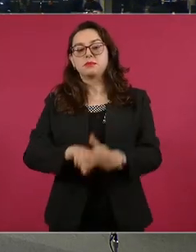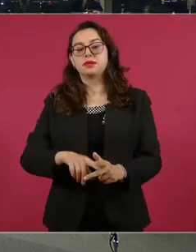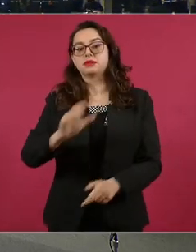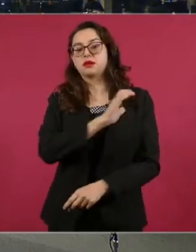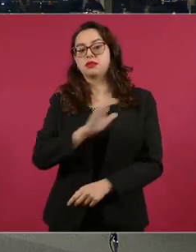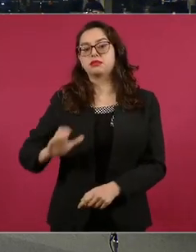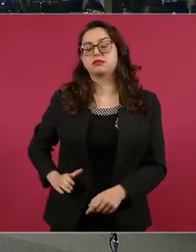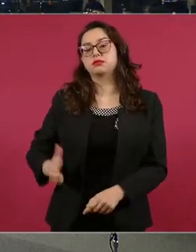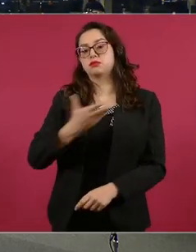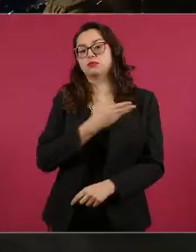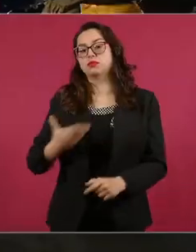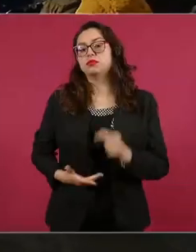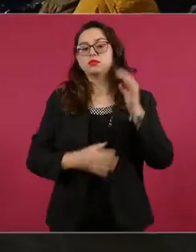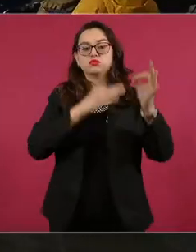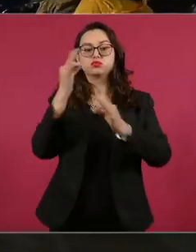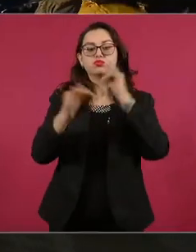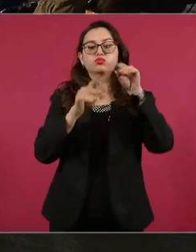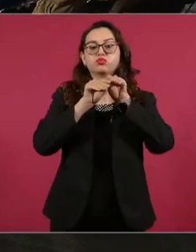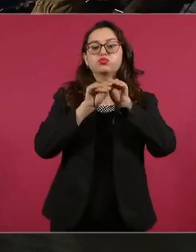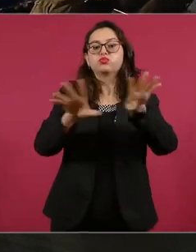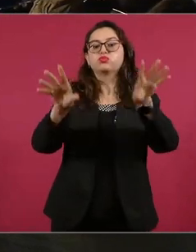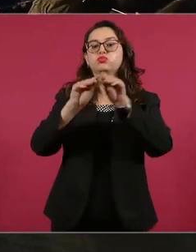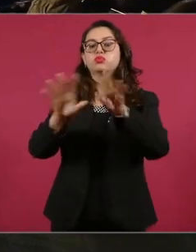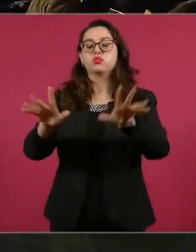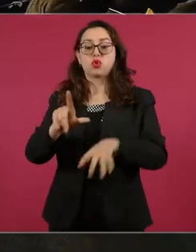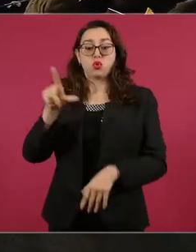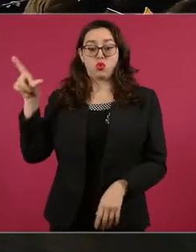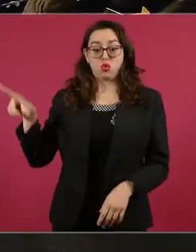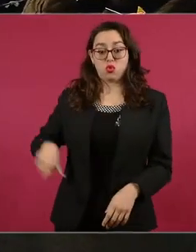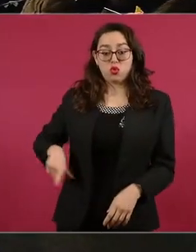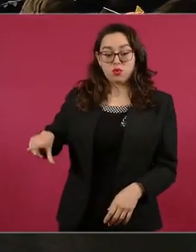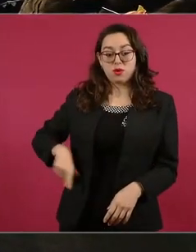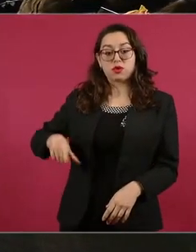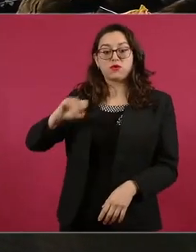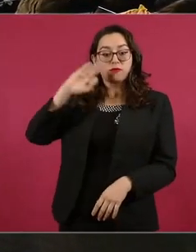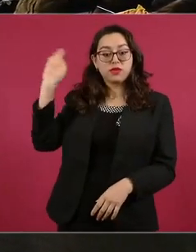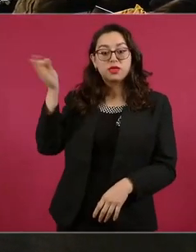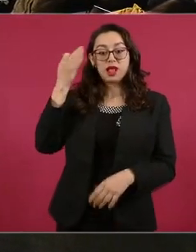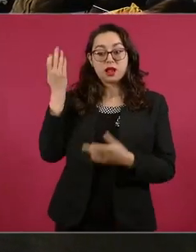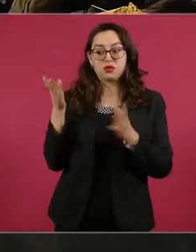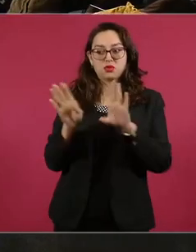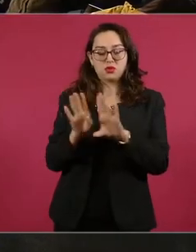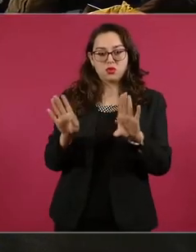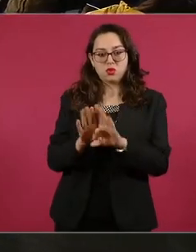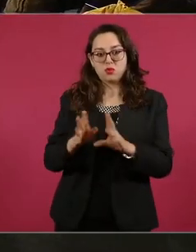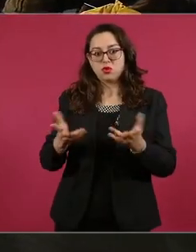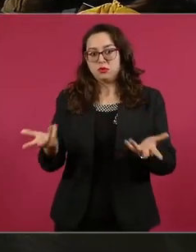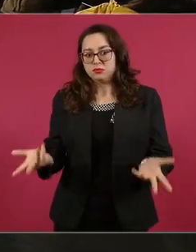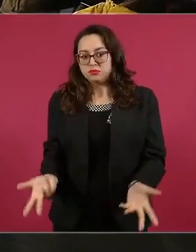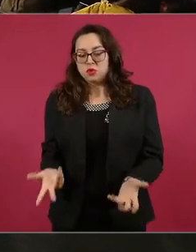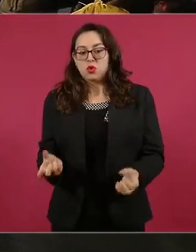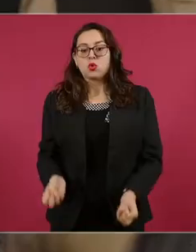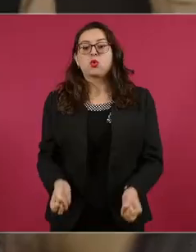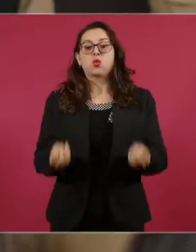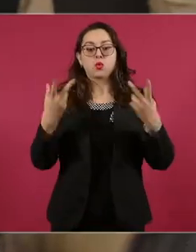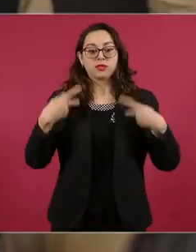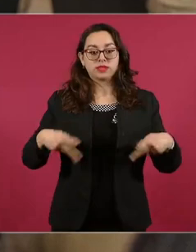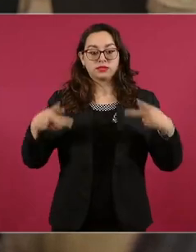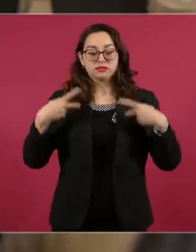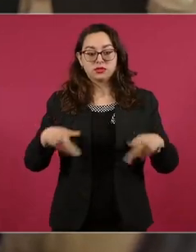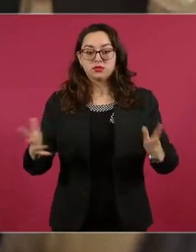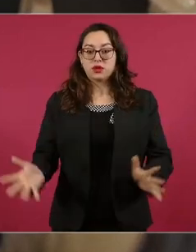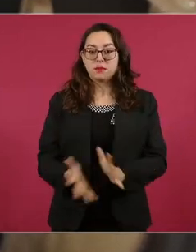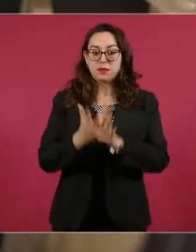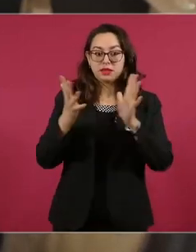forma el gobierno federal brindará este proceso electoral y si ya tiene algún estimado del número de elementos que podrían